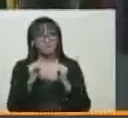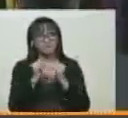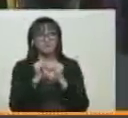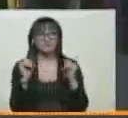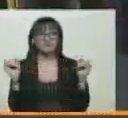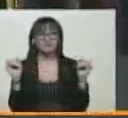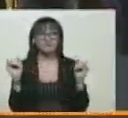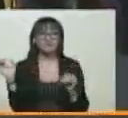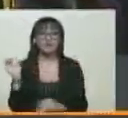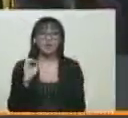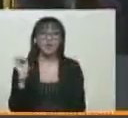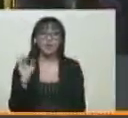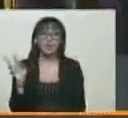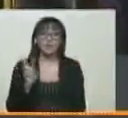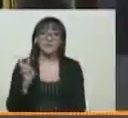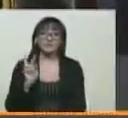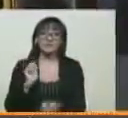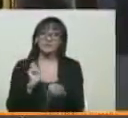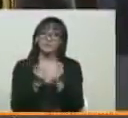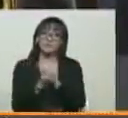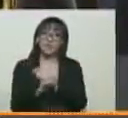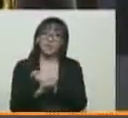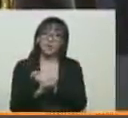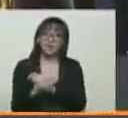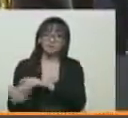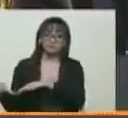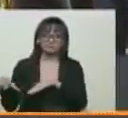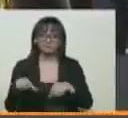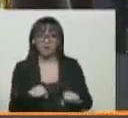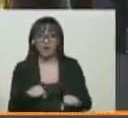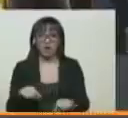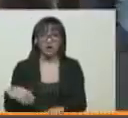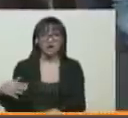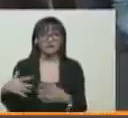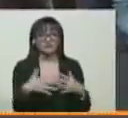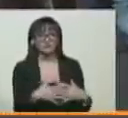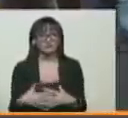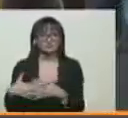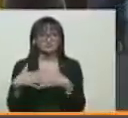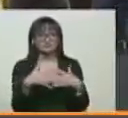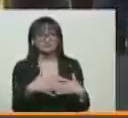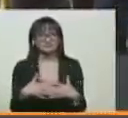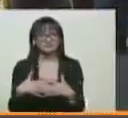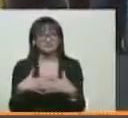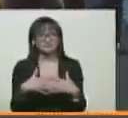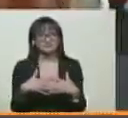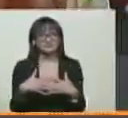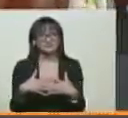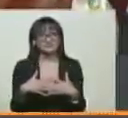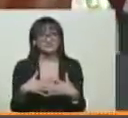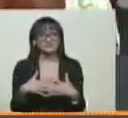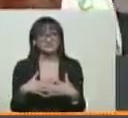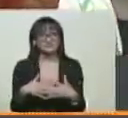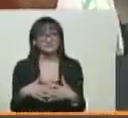independiente, o Venezuela se convierte en una colonia de los gringos y de los traidores.